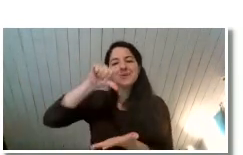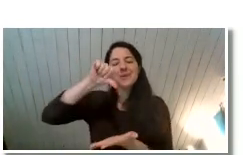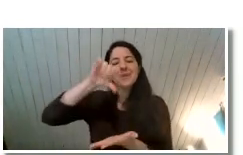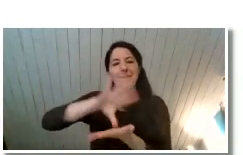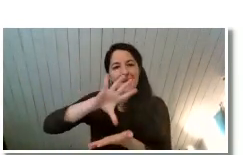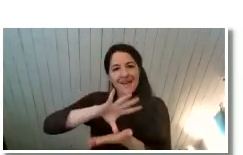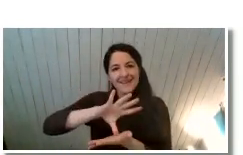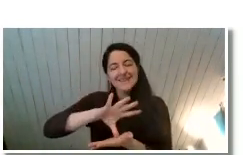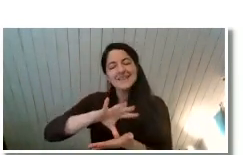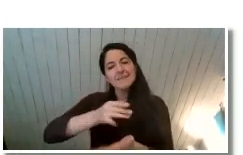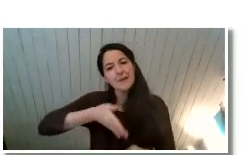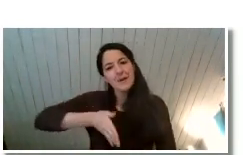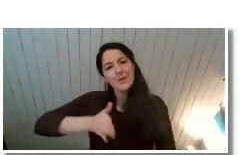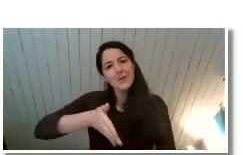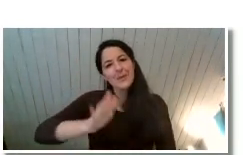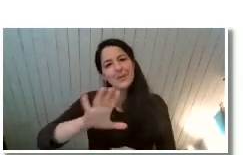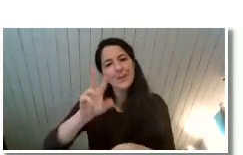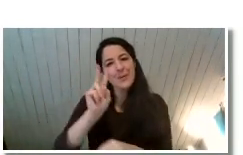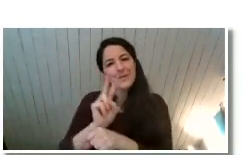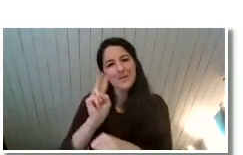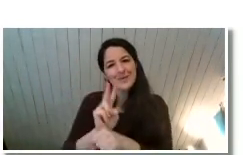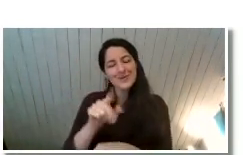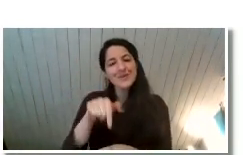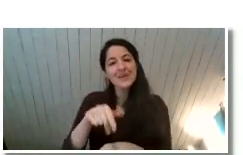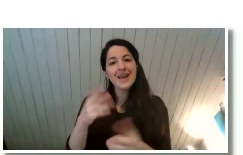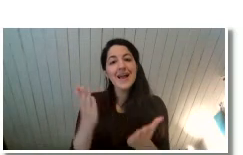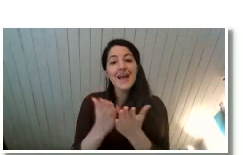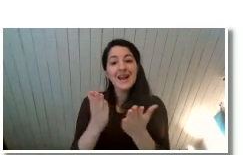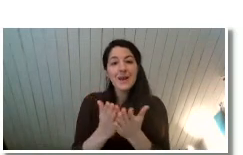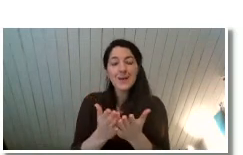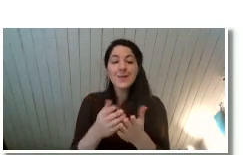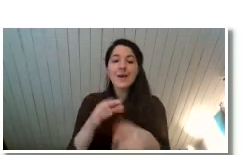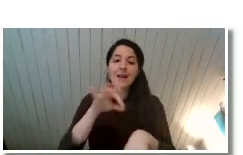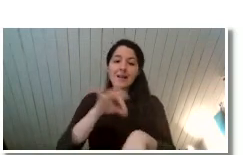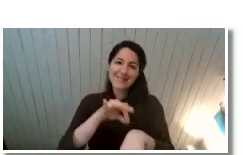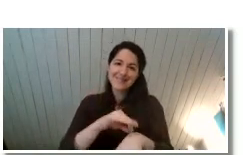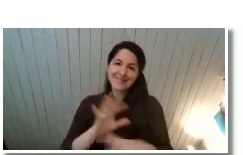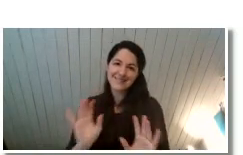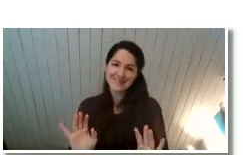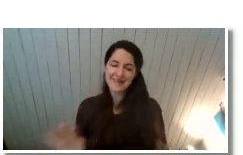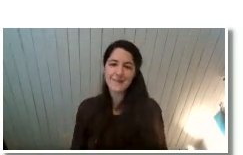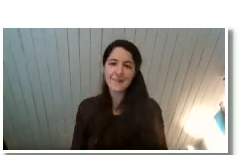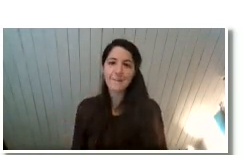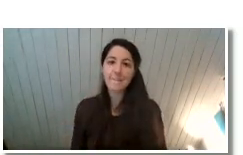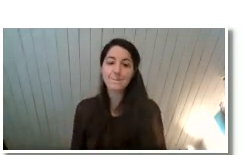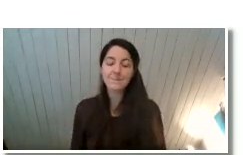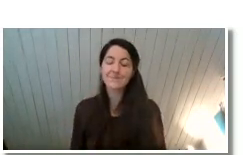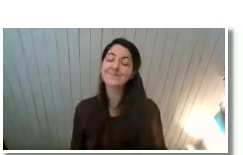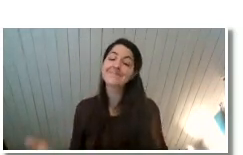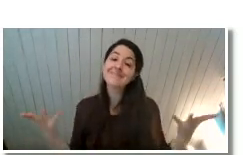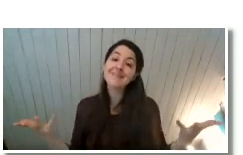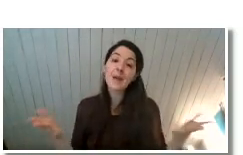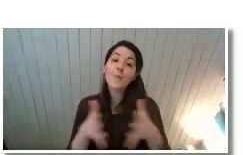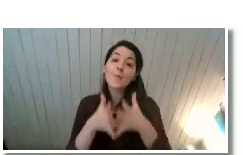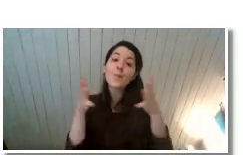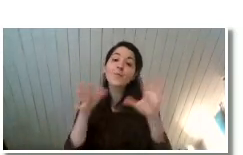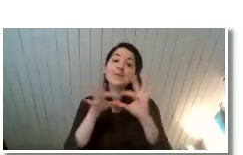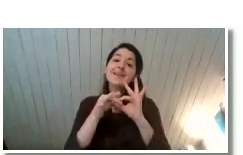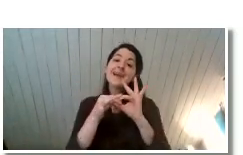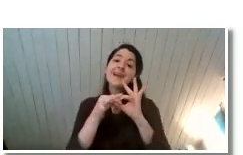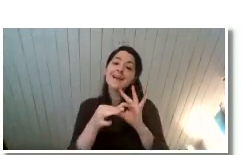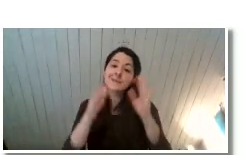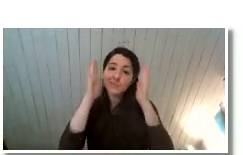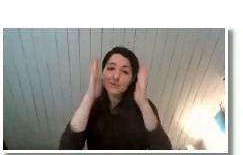de Medicina es inminente. Muchas gracias por la atención y